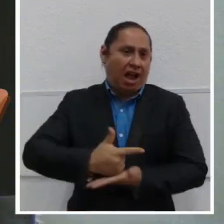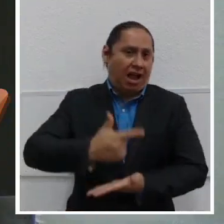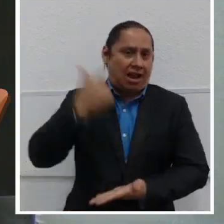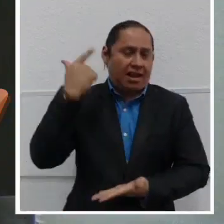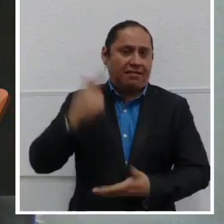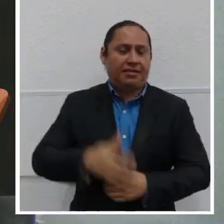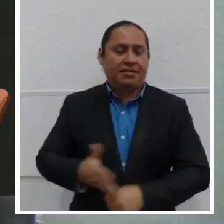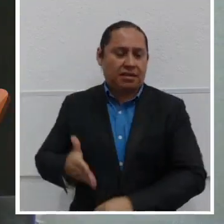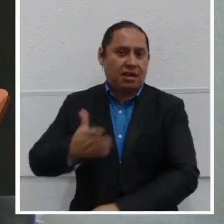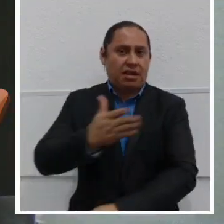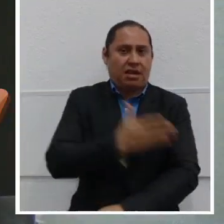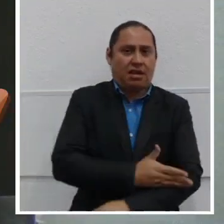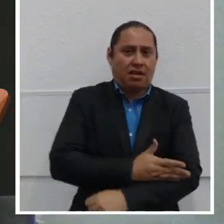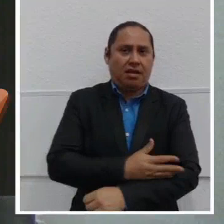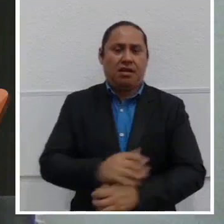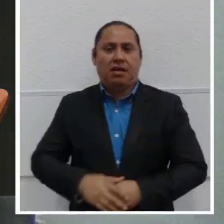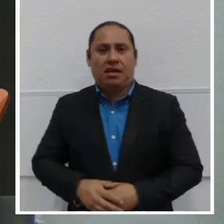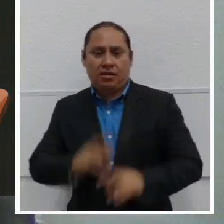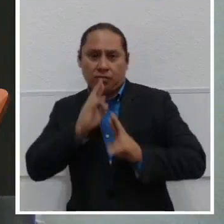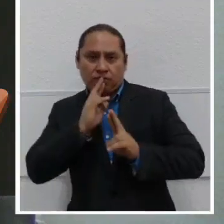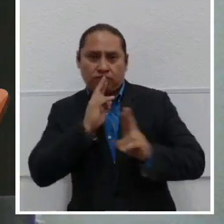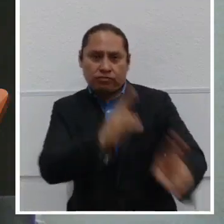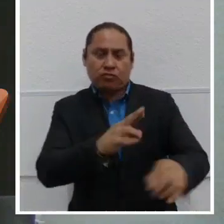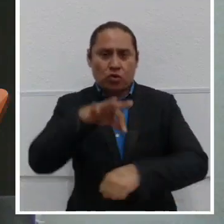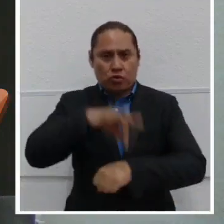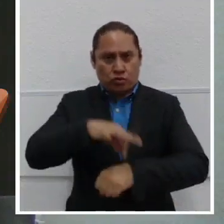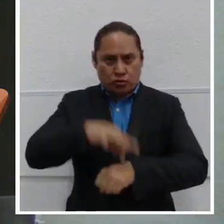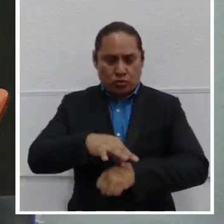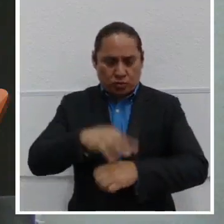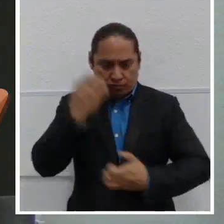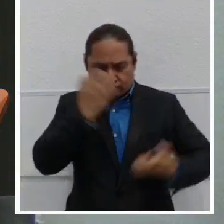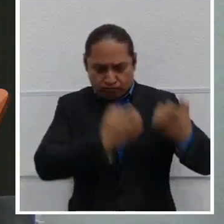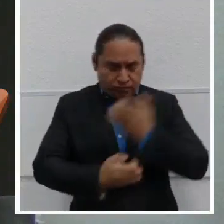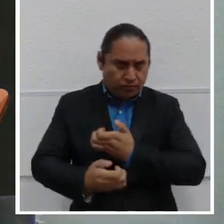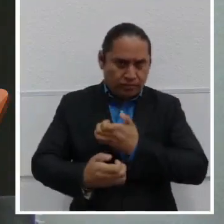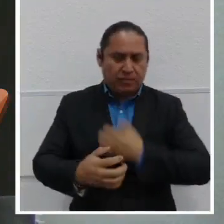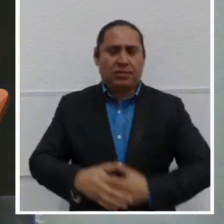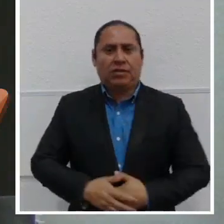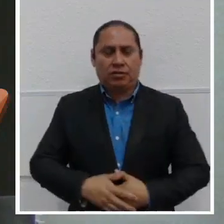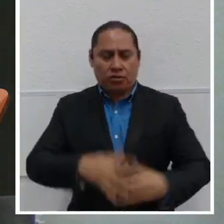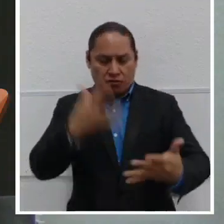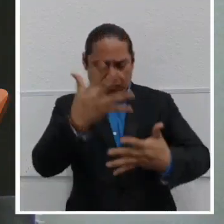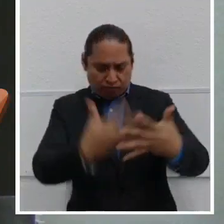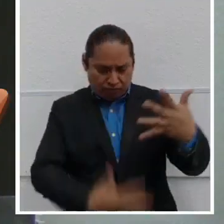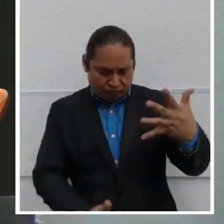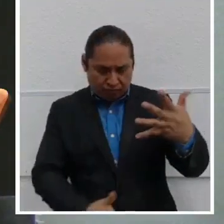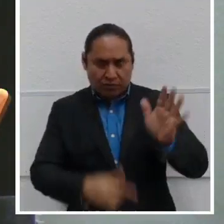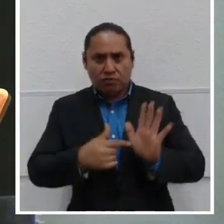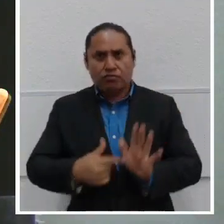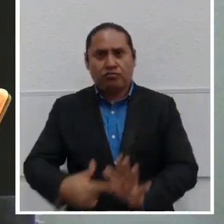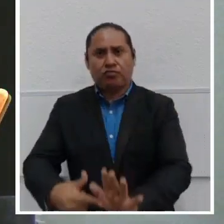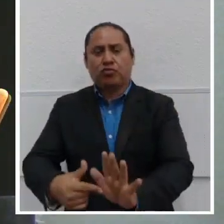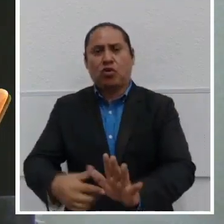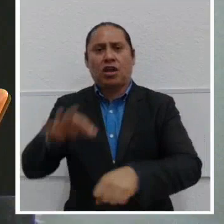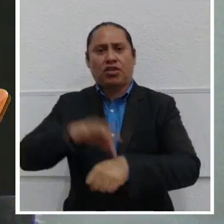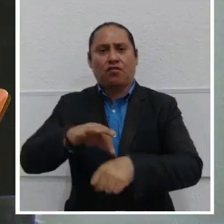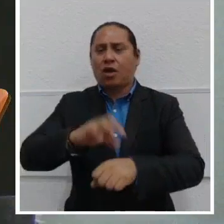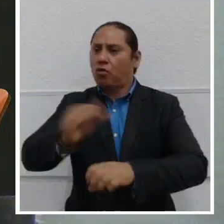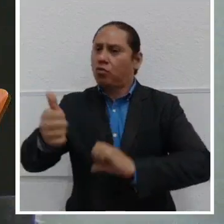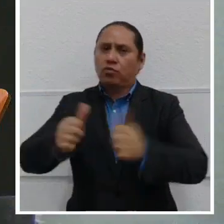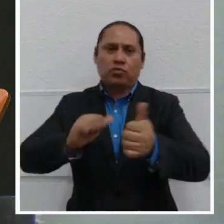previos a un dictamen médico que lo asista oyendo el dictamen de otros de otros médicos